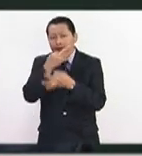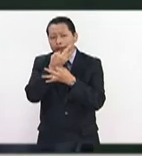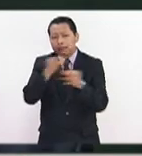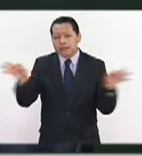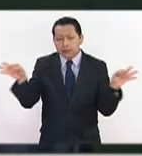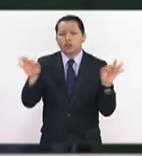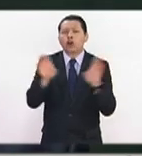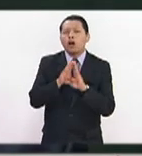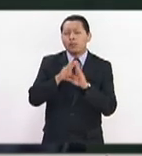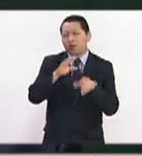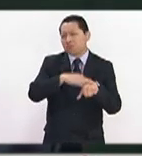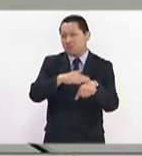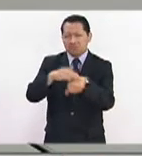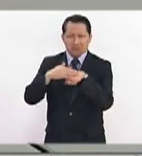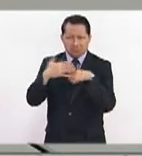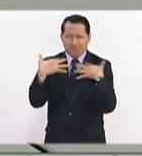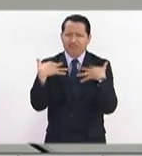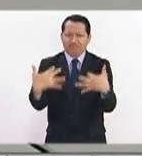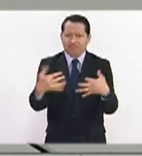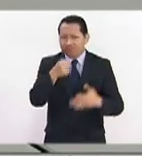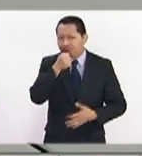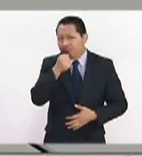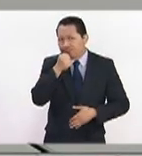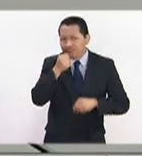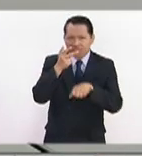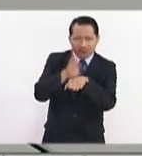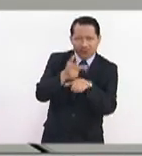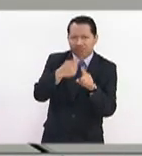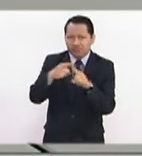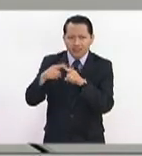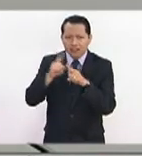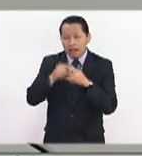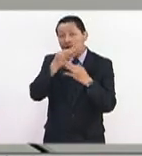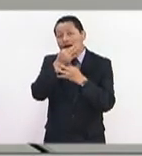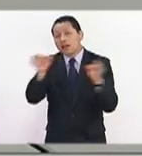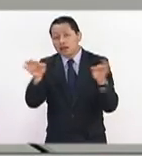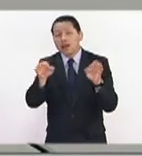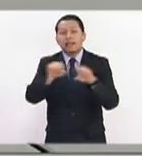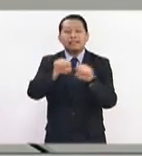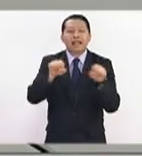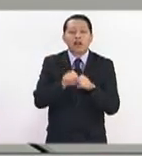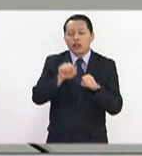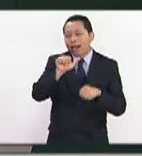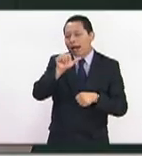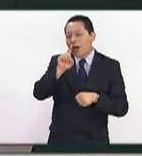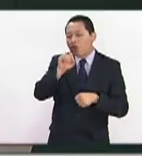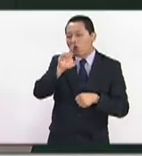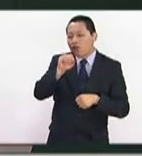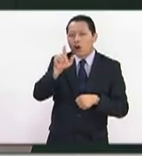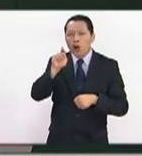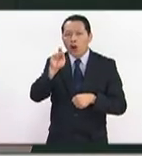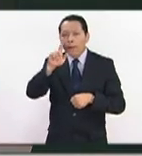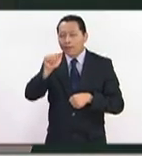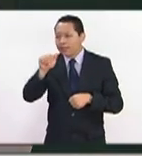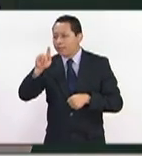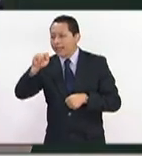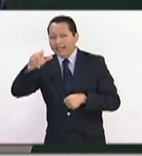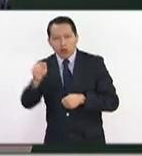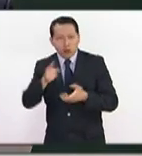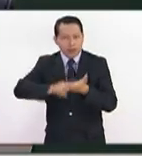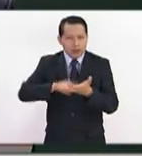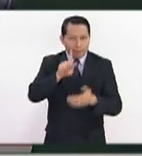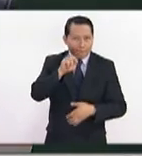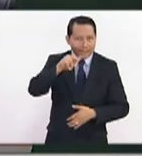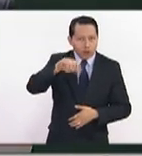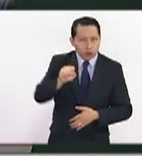a medios, se anunció que el presidente dará este mensaje en el Salón Adolfo López Mateos de la Residencia Oficial de Los Pinos.